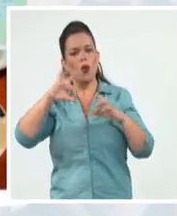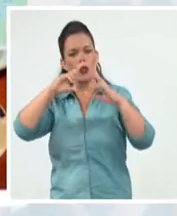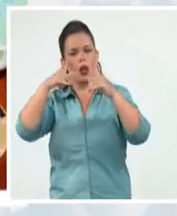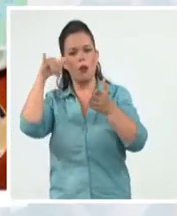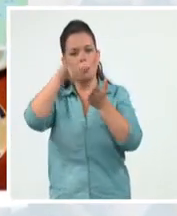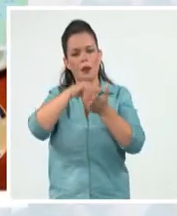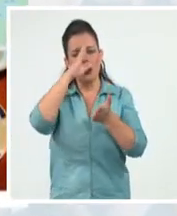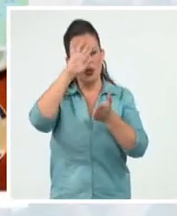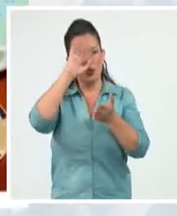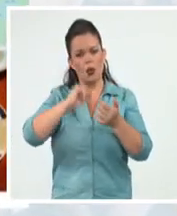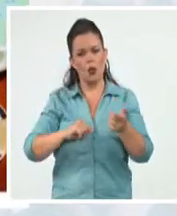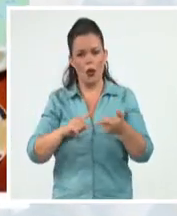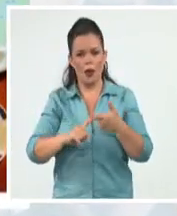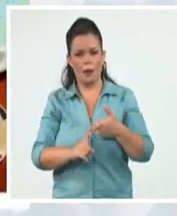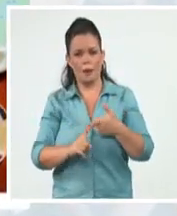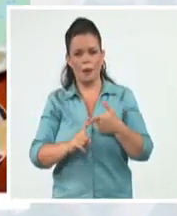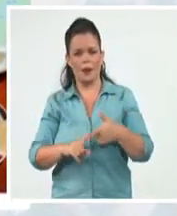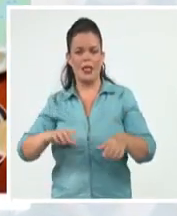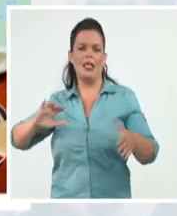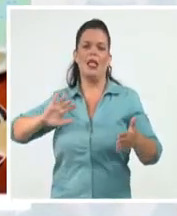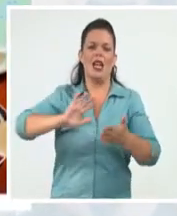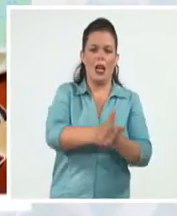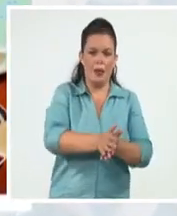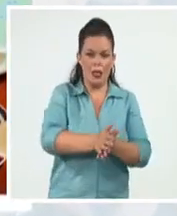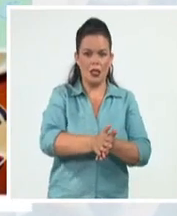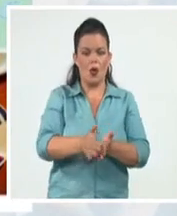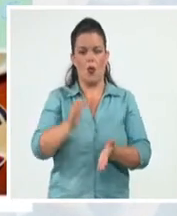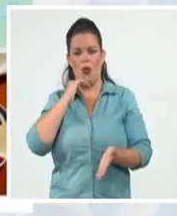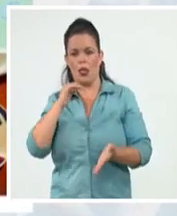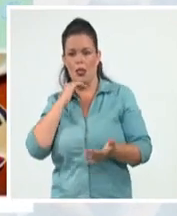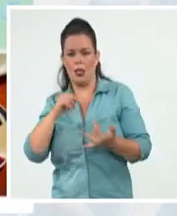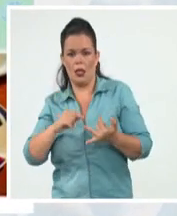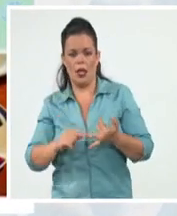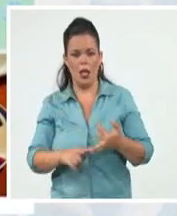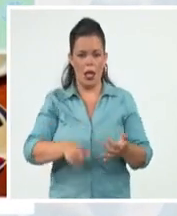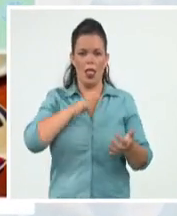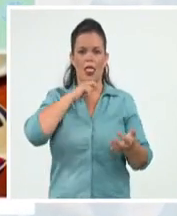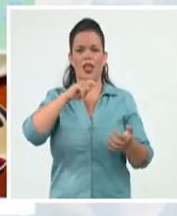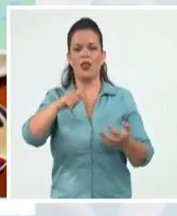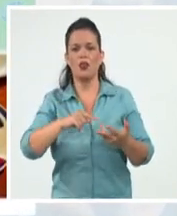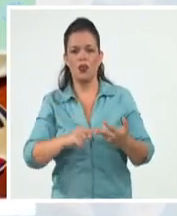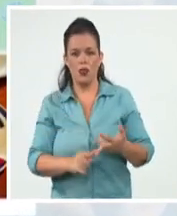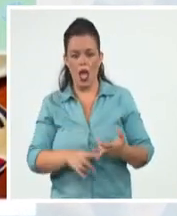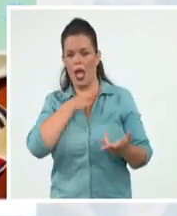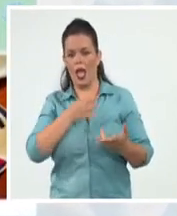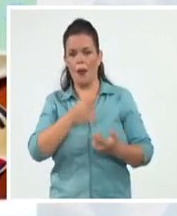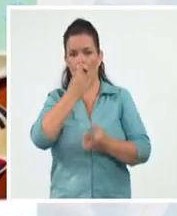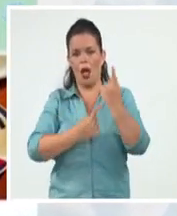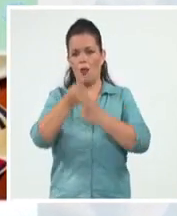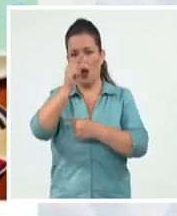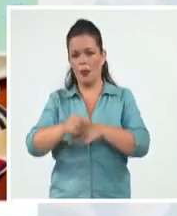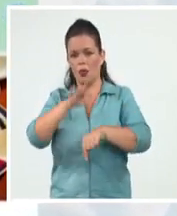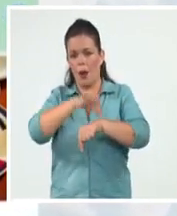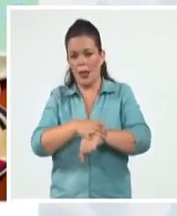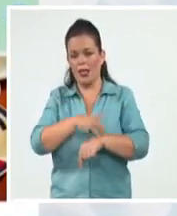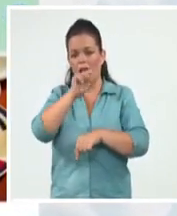represión de los agentes. A continuación, a continuación sigue, denunciar las detenciones, fabricar desaparecidos,